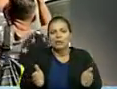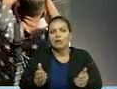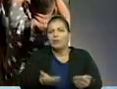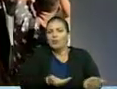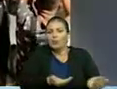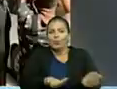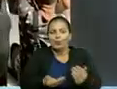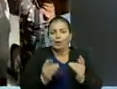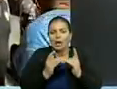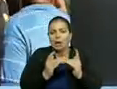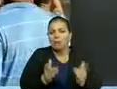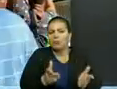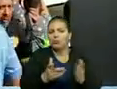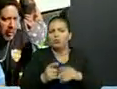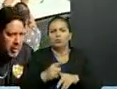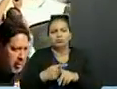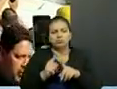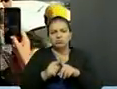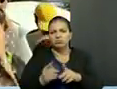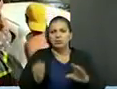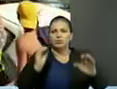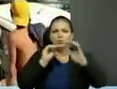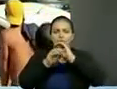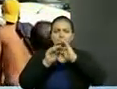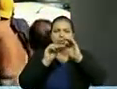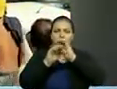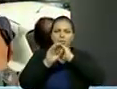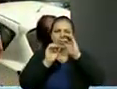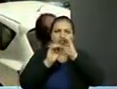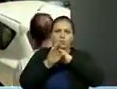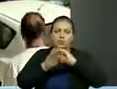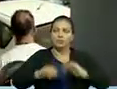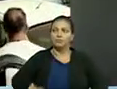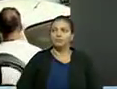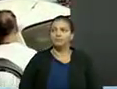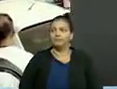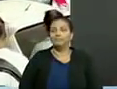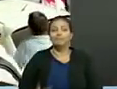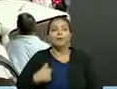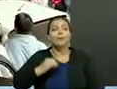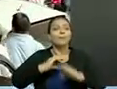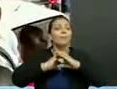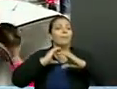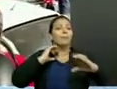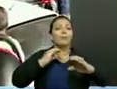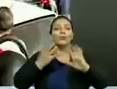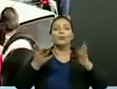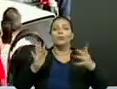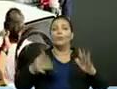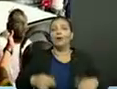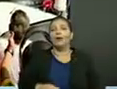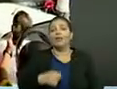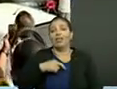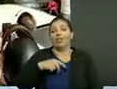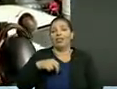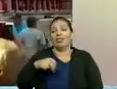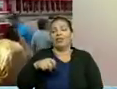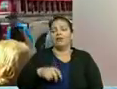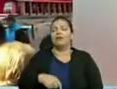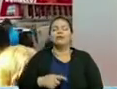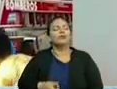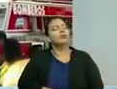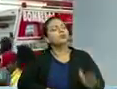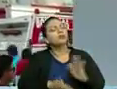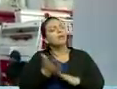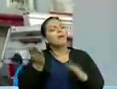evacuar inmediatamente? Me imagino, sí, me imagino. Listo, ahora ya no sé a dónde coger la buseta. A ver, ¿por dónde va usted? Yo voy al municipio. ¿Al